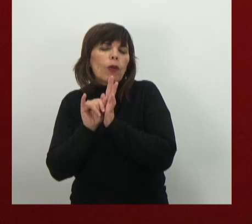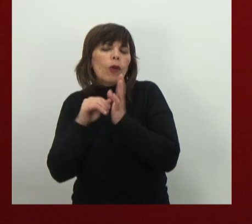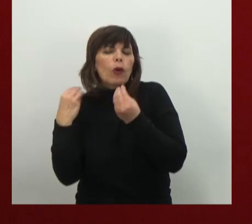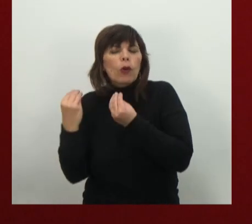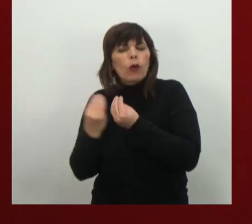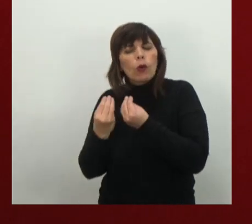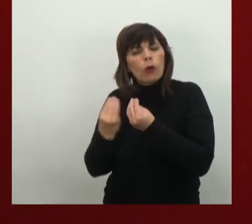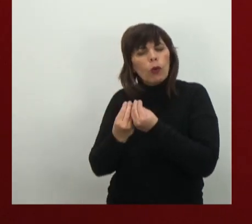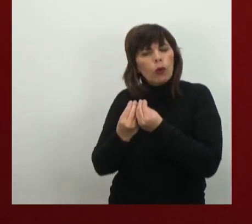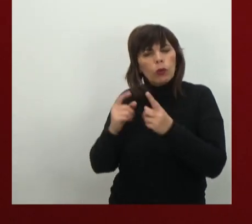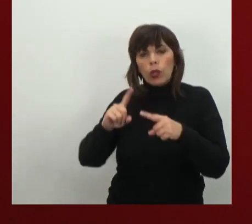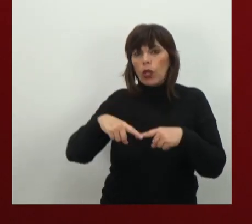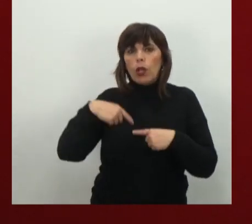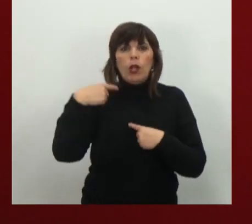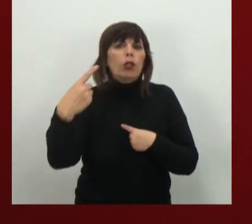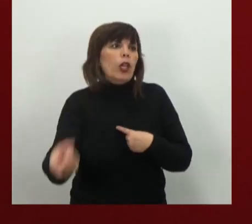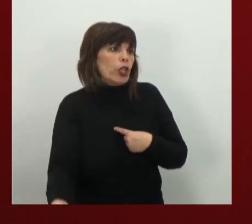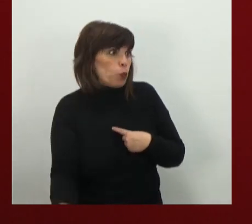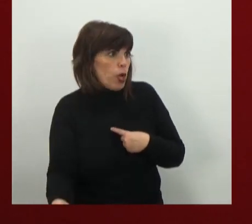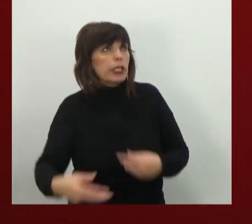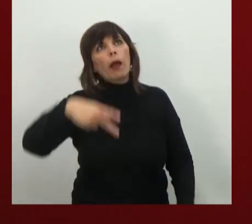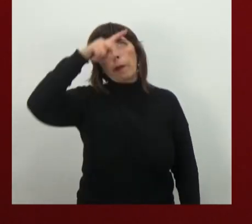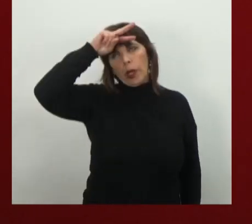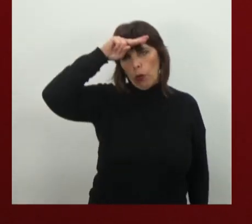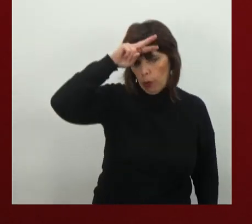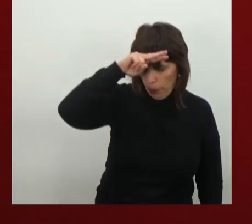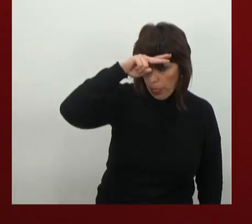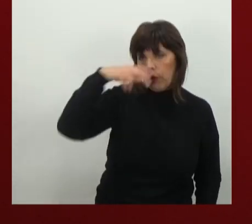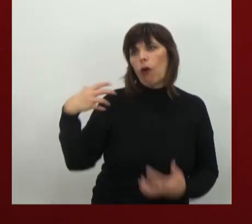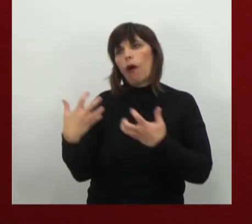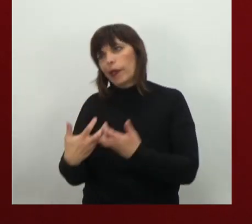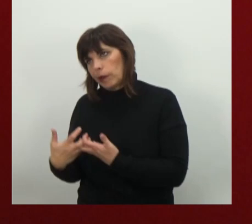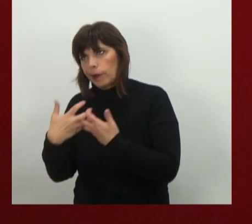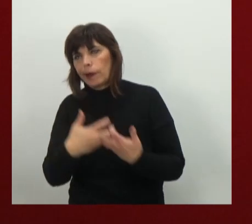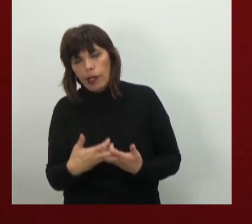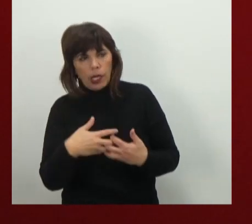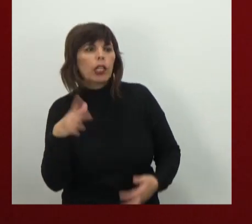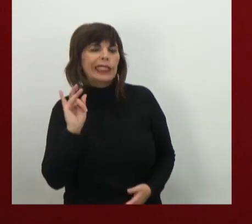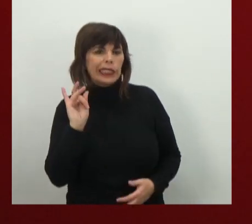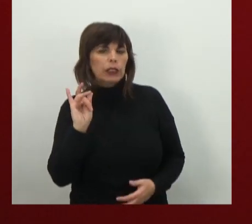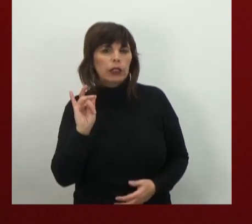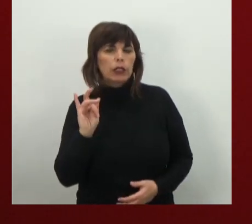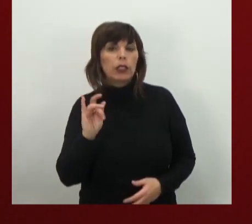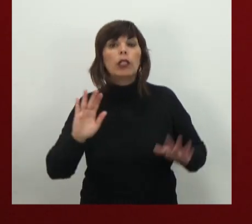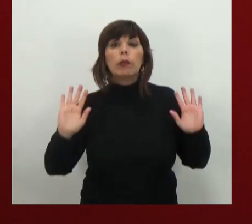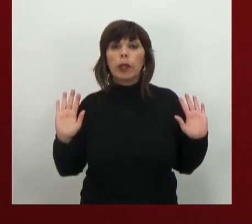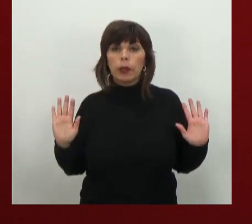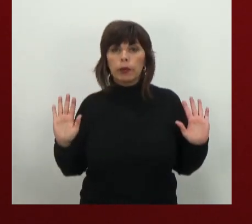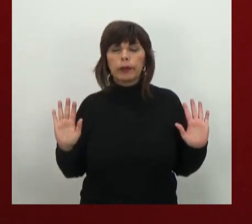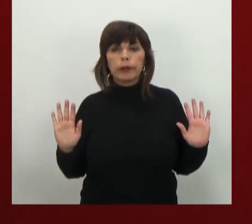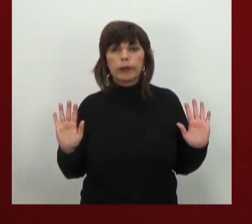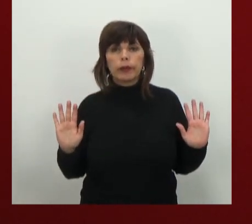Todo lo otro, es normal que vengan preocupaciones. Hay luchas, por supuesto. Pero